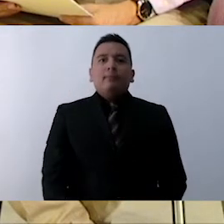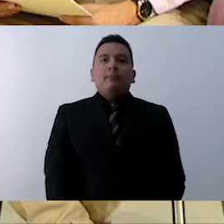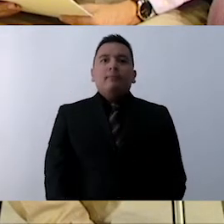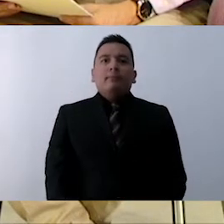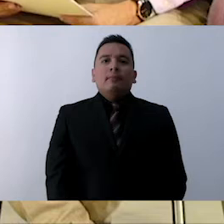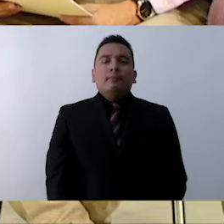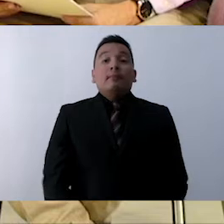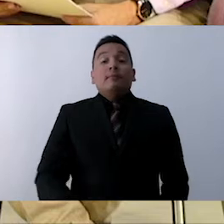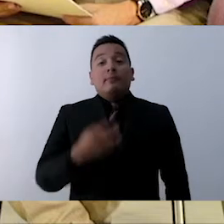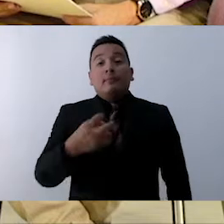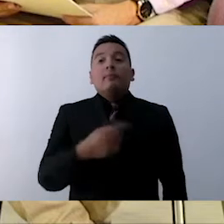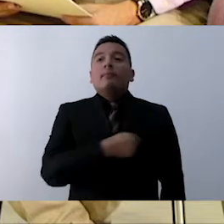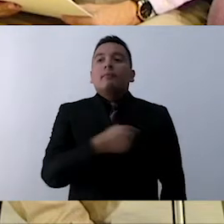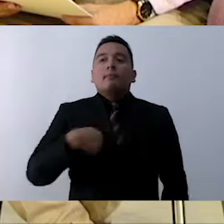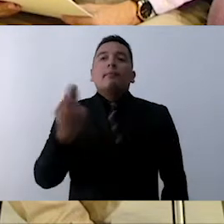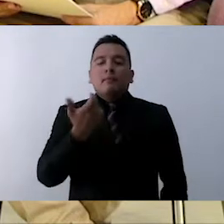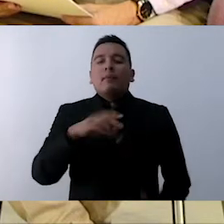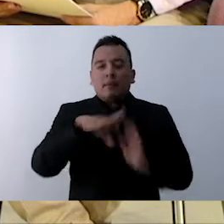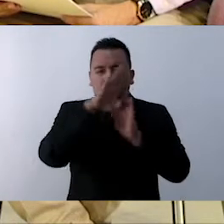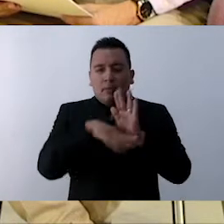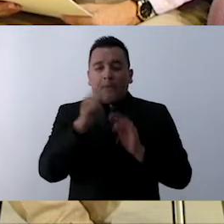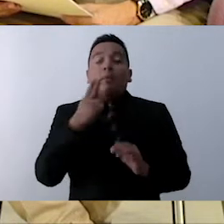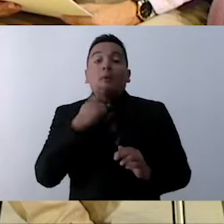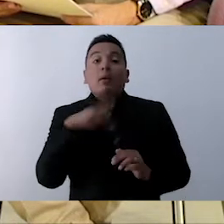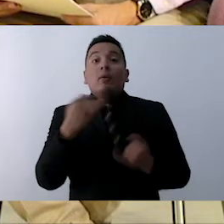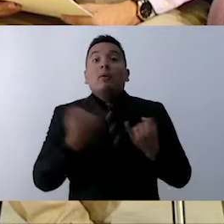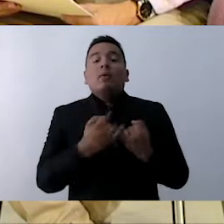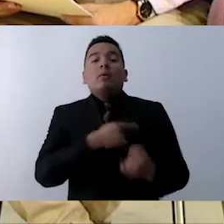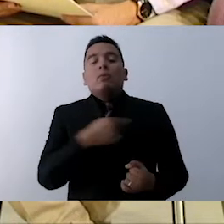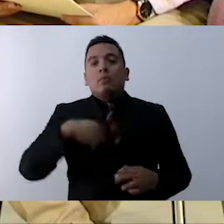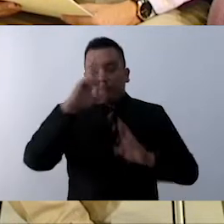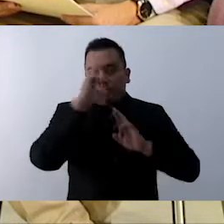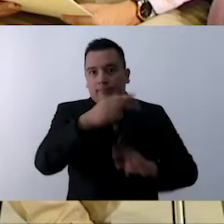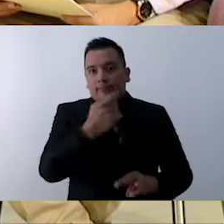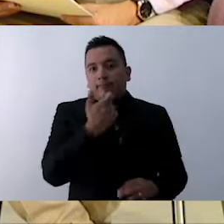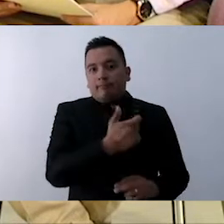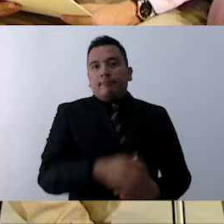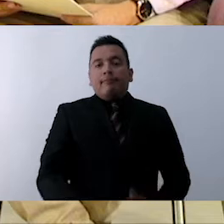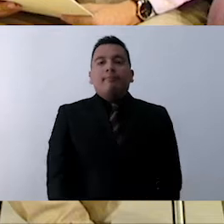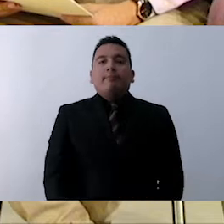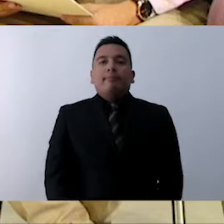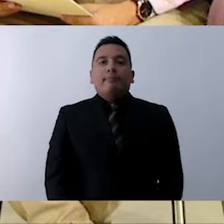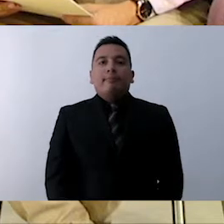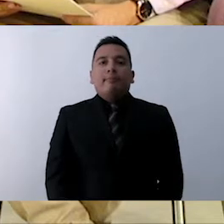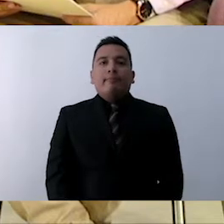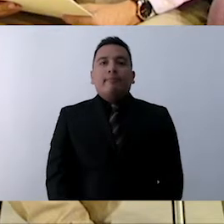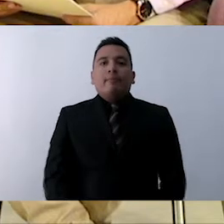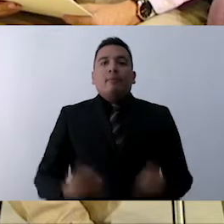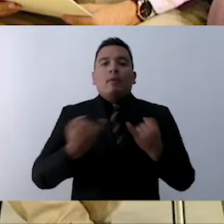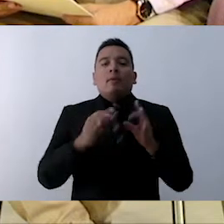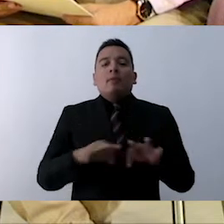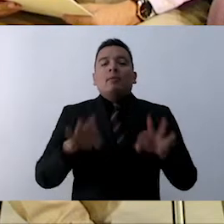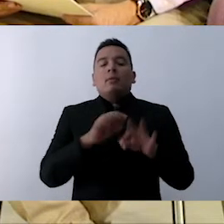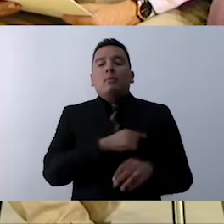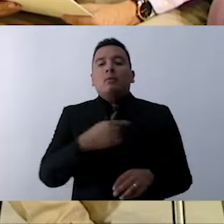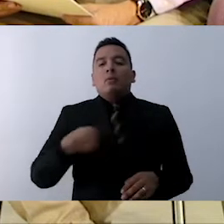su autonomía presupuestaria. Entonces, sí, reducir y hacer más eficiente el presupuesto, pero también dar garantía presupuestaria. Por otro lado,